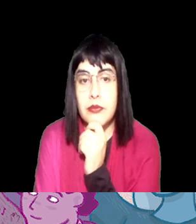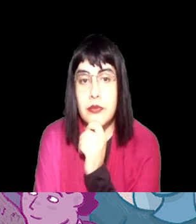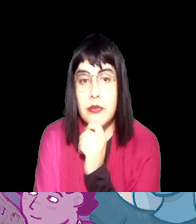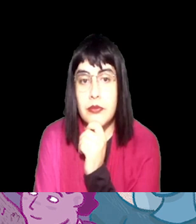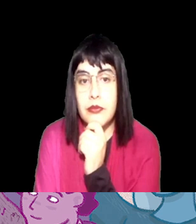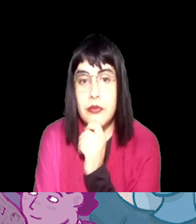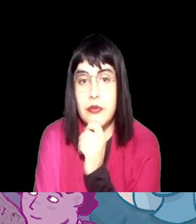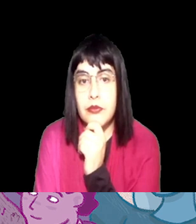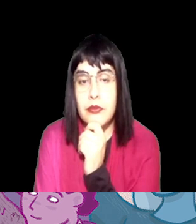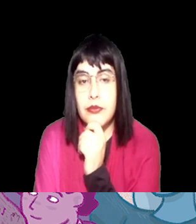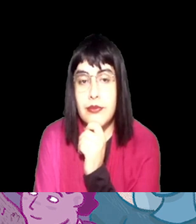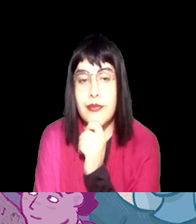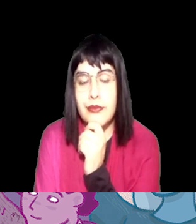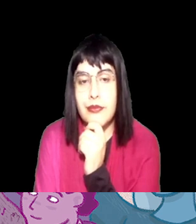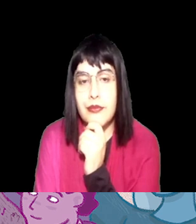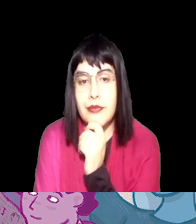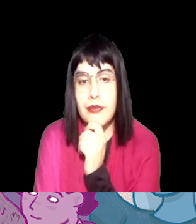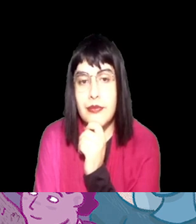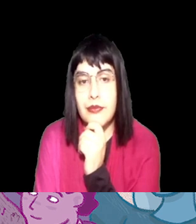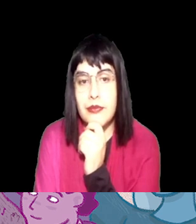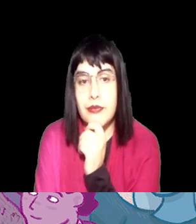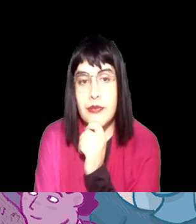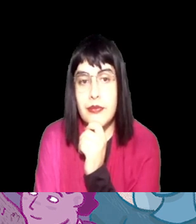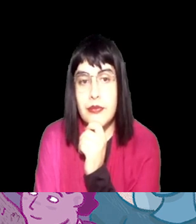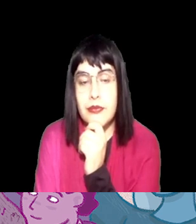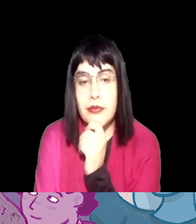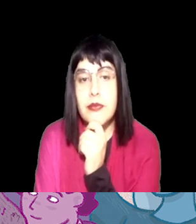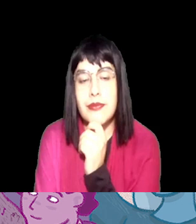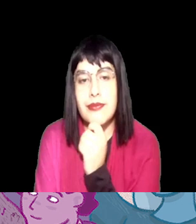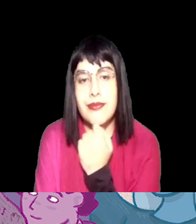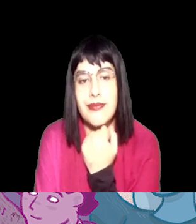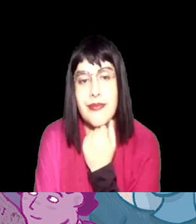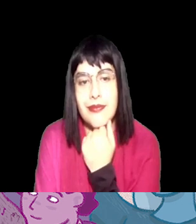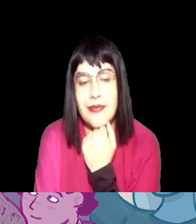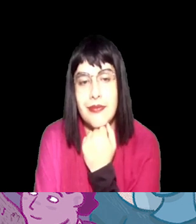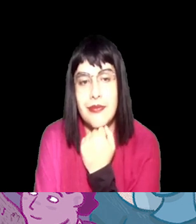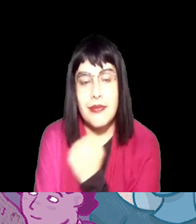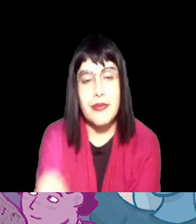identidad de la Ley de Identidad de Género, que en este caso fue Valeria Pinto la primera persona en tener su cédula.